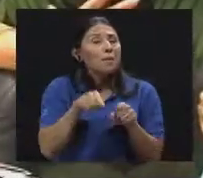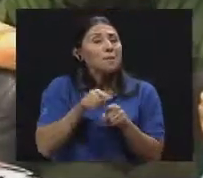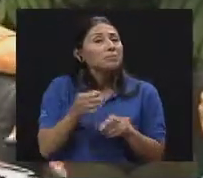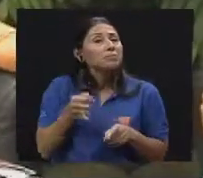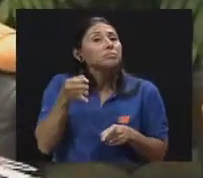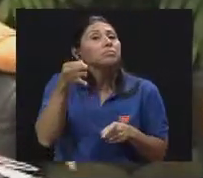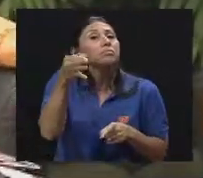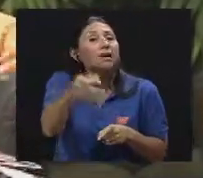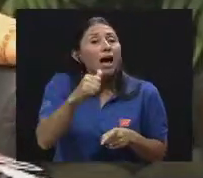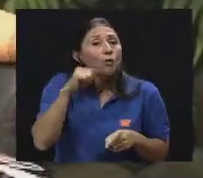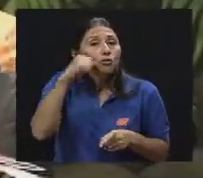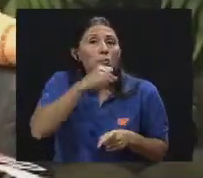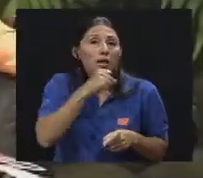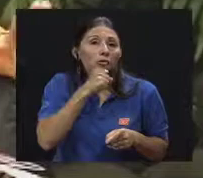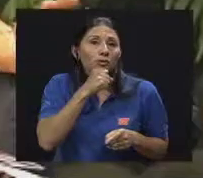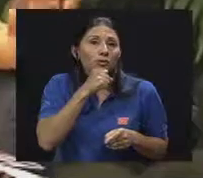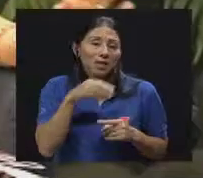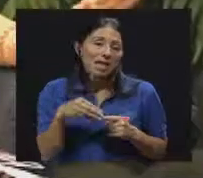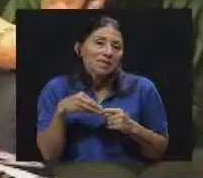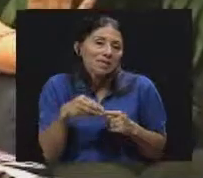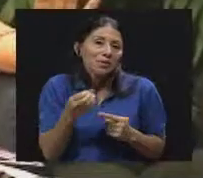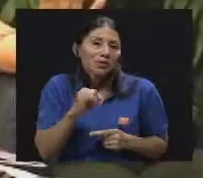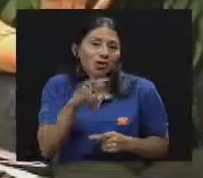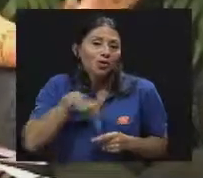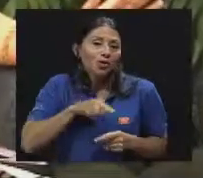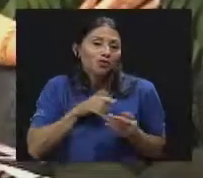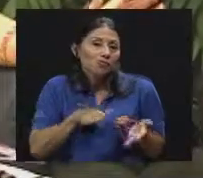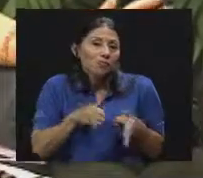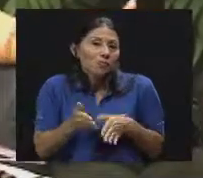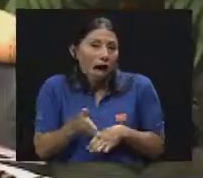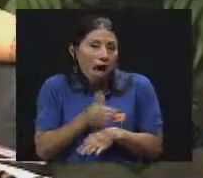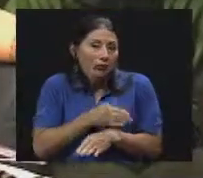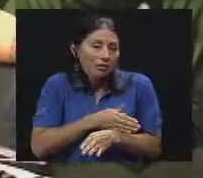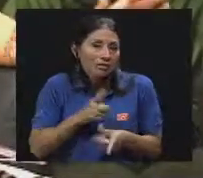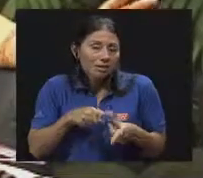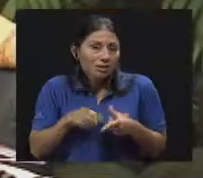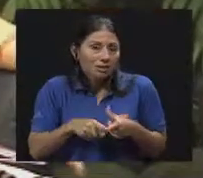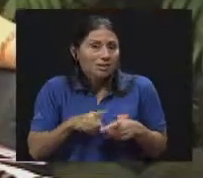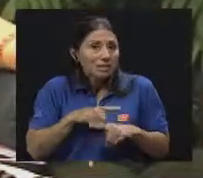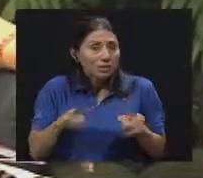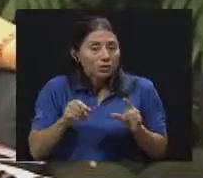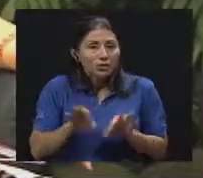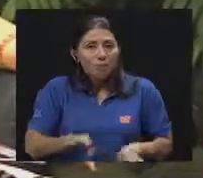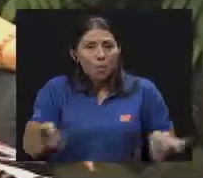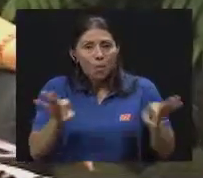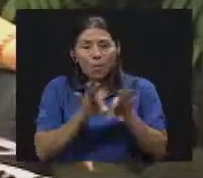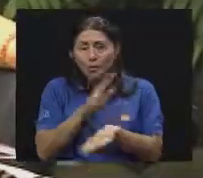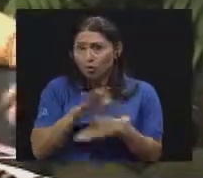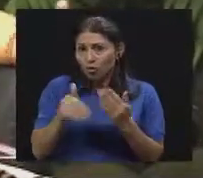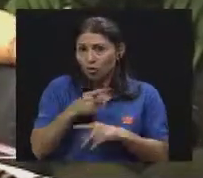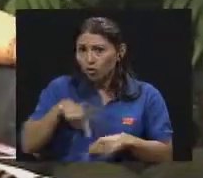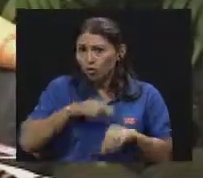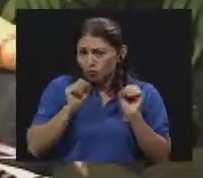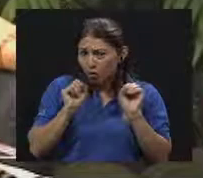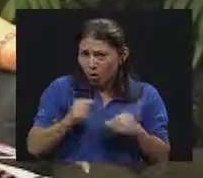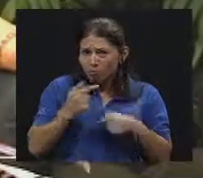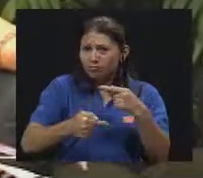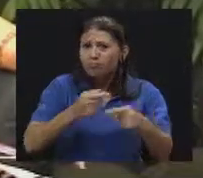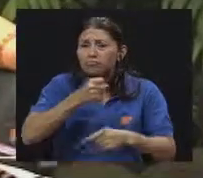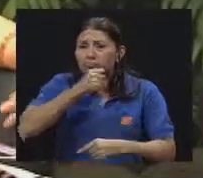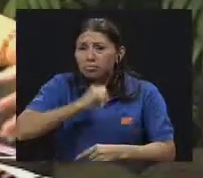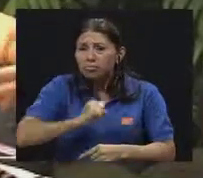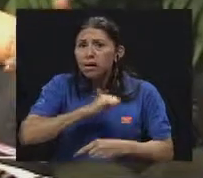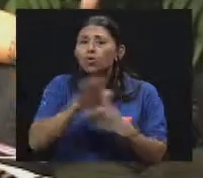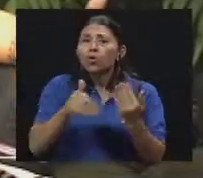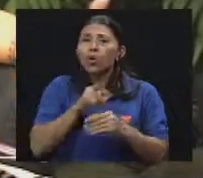vamos a ser adultos mayores, a menos de que suceda algo en el camino uh-huh. y no podamos llegar a esa edad, ¿verdad? Pero sí es importante que todos nos